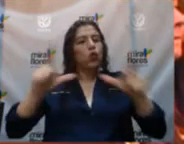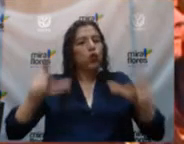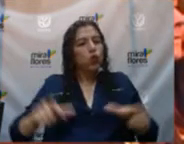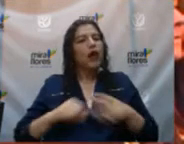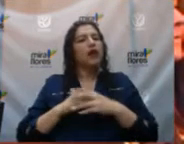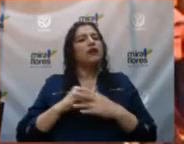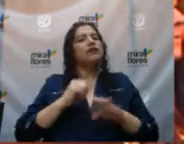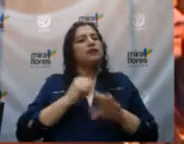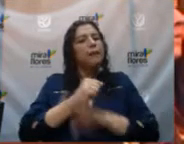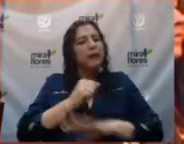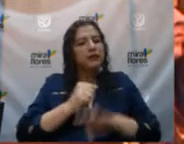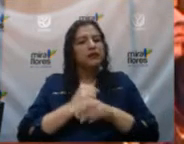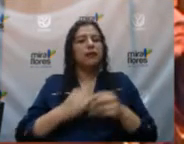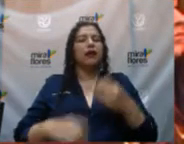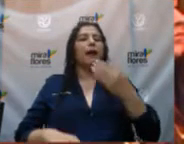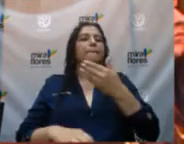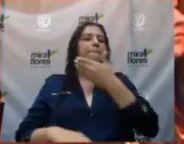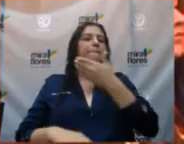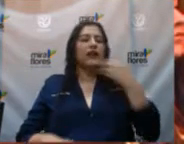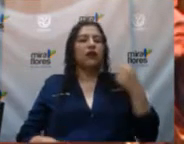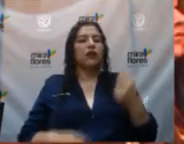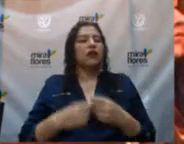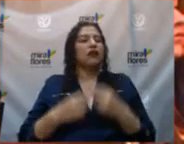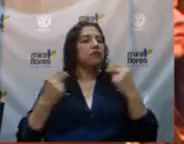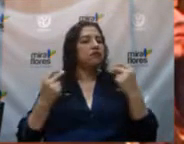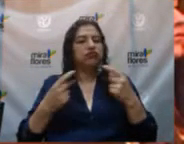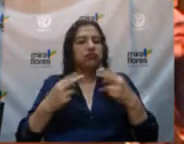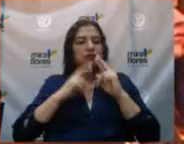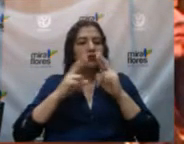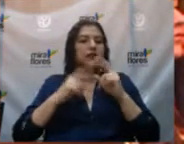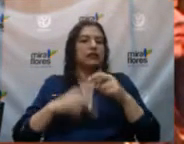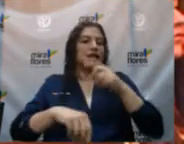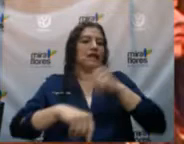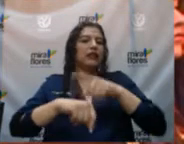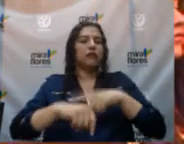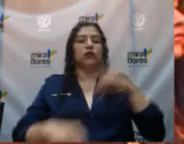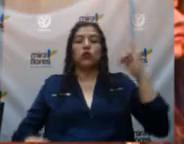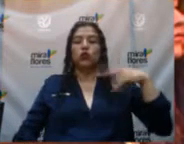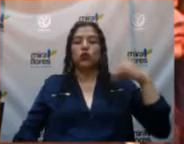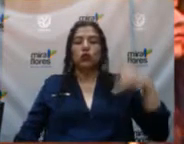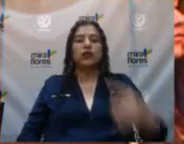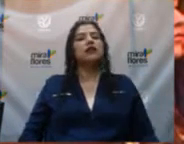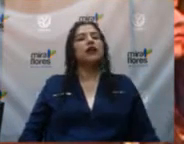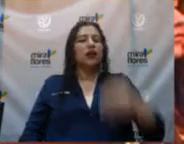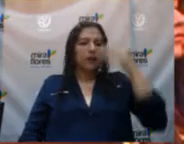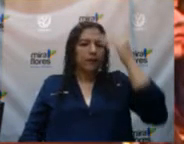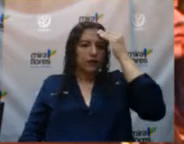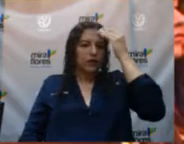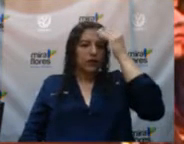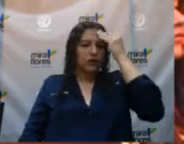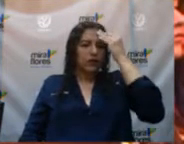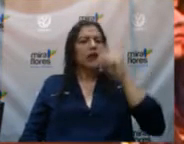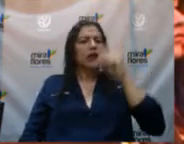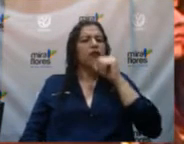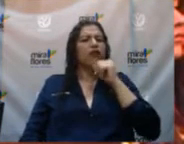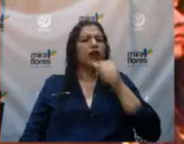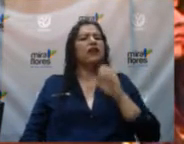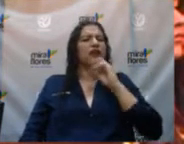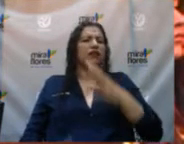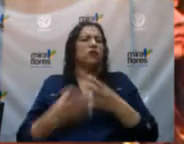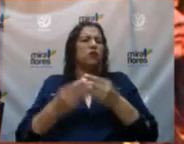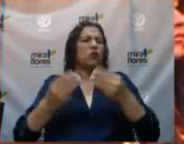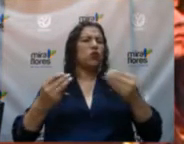estratégicas para mejorar tiempos de respuesta en casos de emergencia. Estoy segura de que me falta mencionar